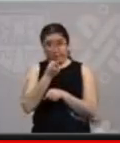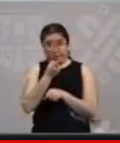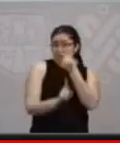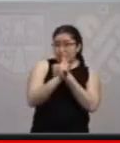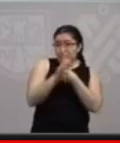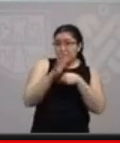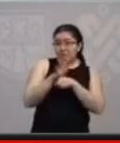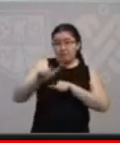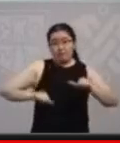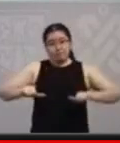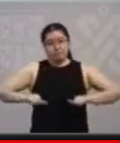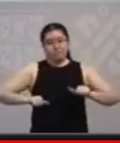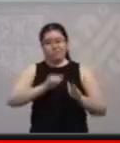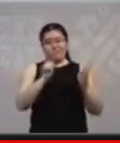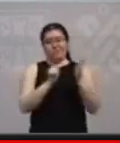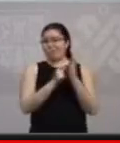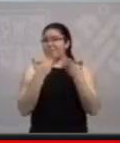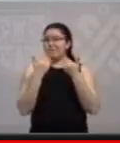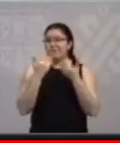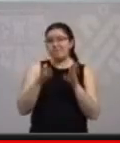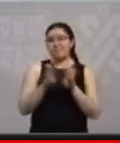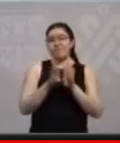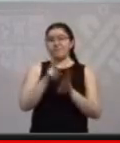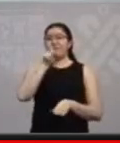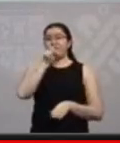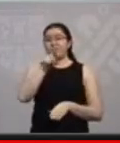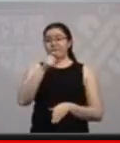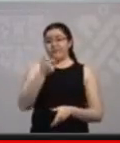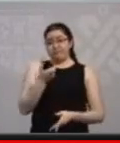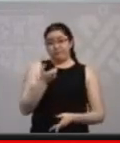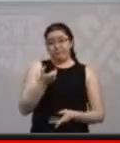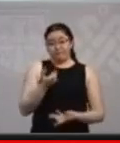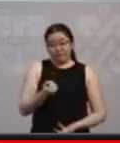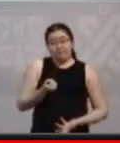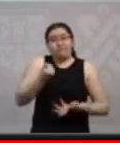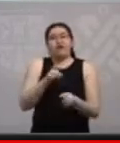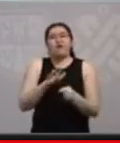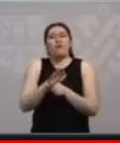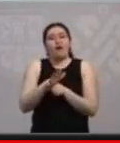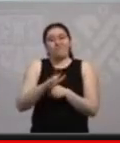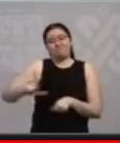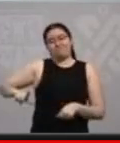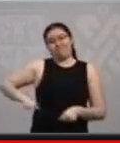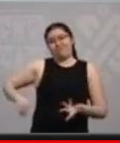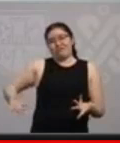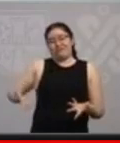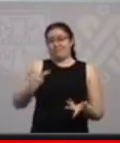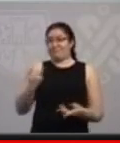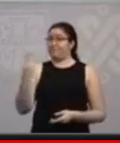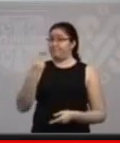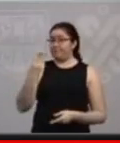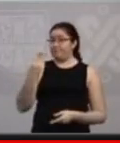la ilegalidad de estas actividades que se realizaban, sino que eran con recursos públicos. Entonces yo espero que la Fiscalía actúe en